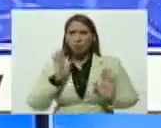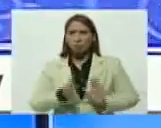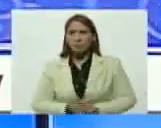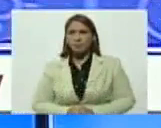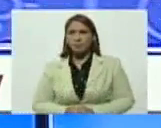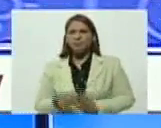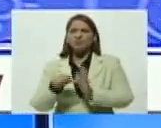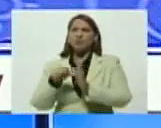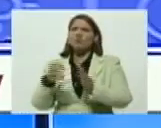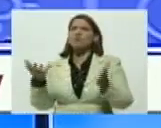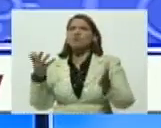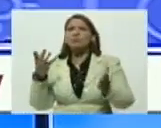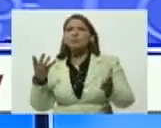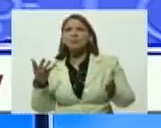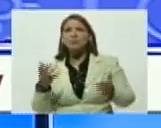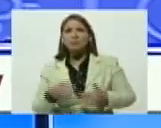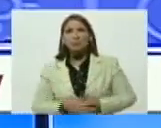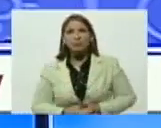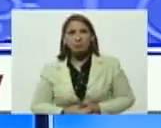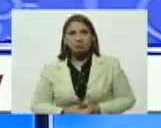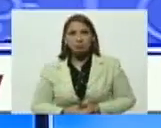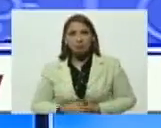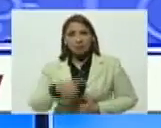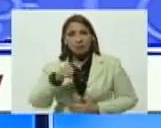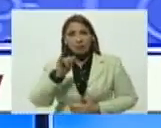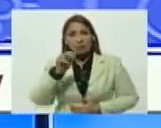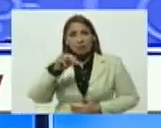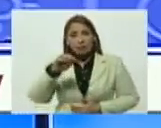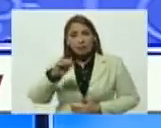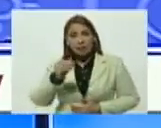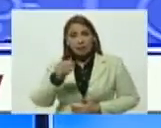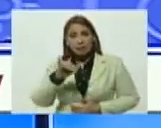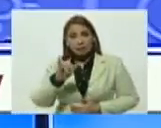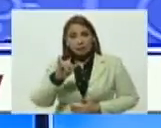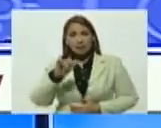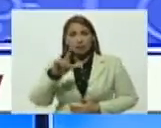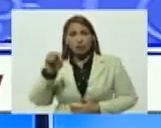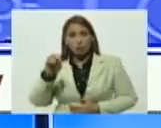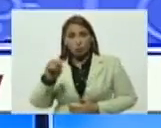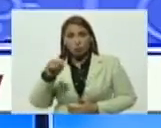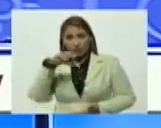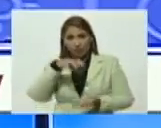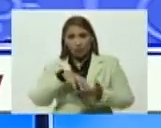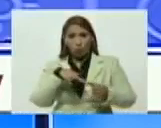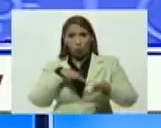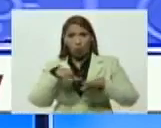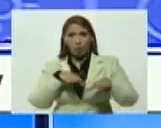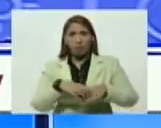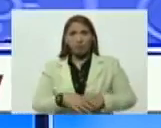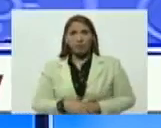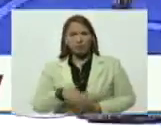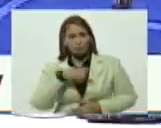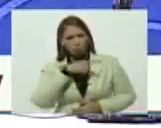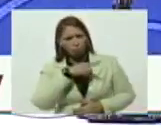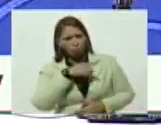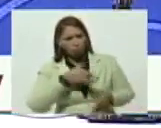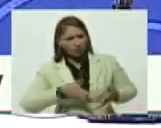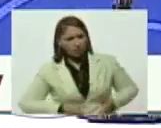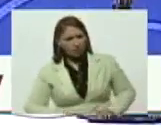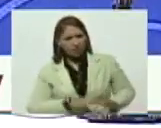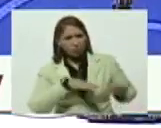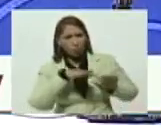¿Dónde? En Tinaquillo, estado Cojedes. Cilita, tú que naciste en